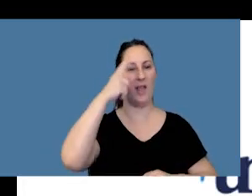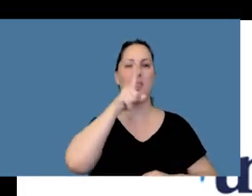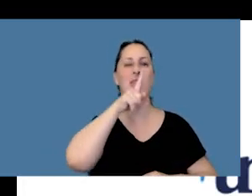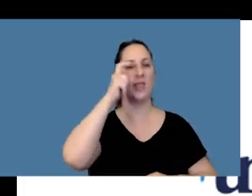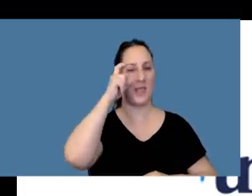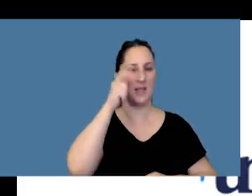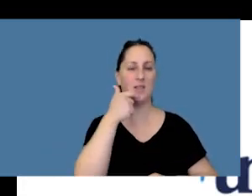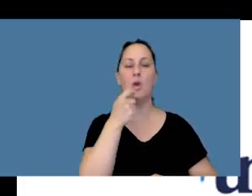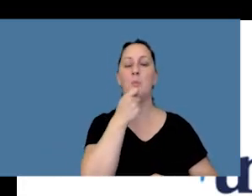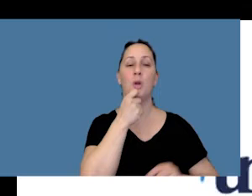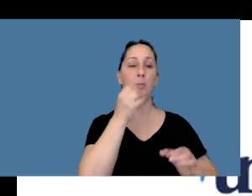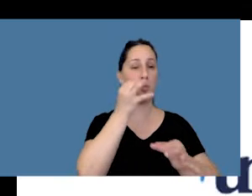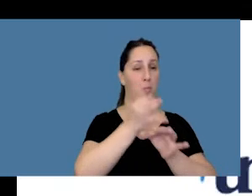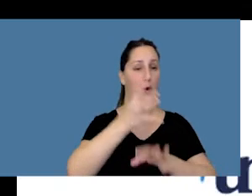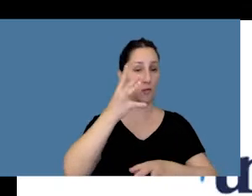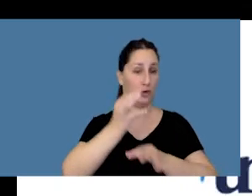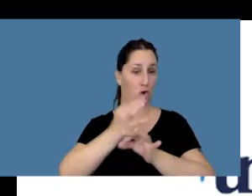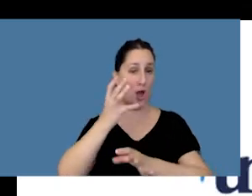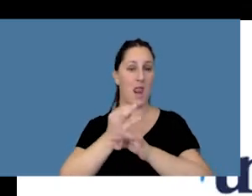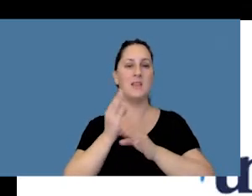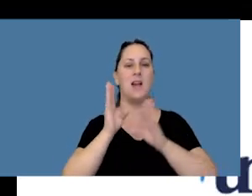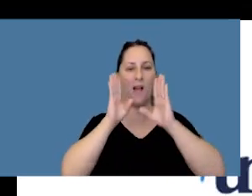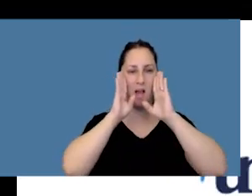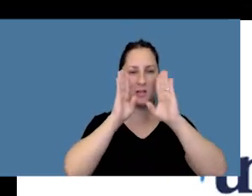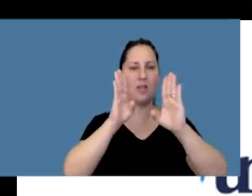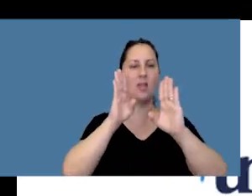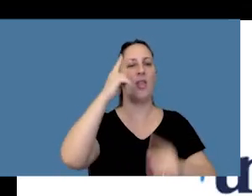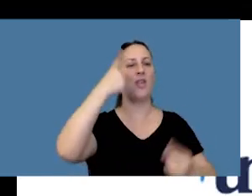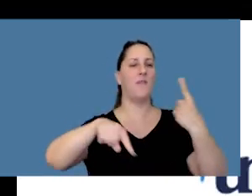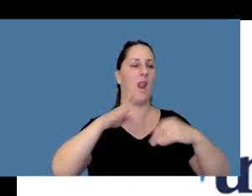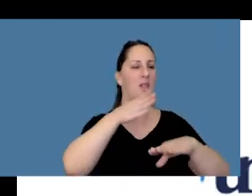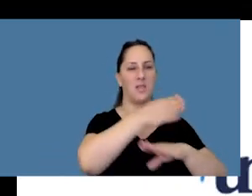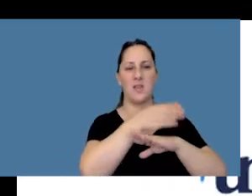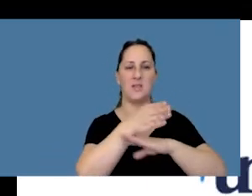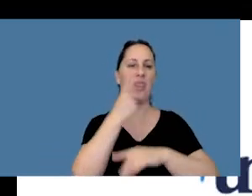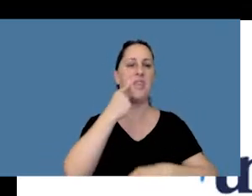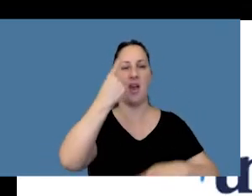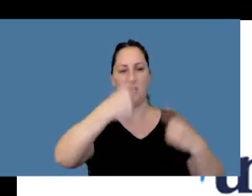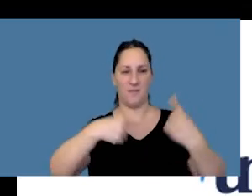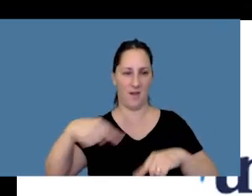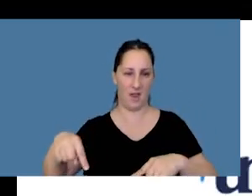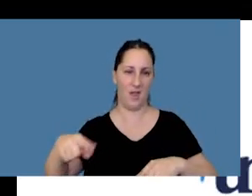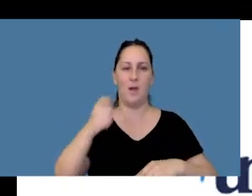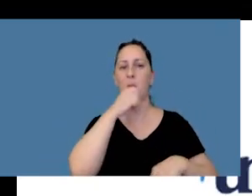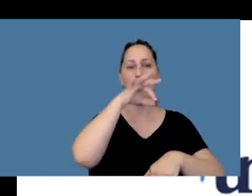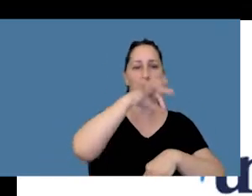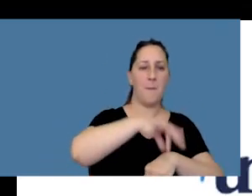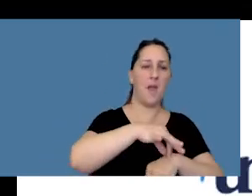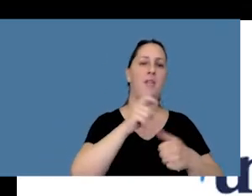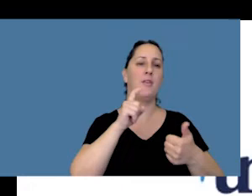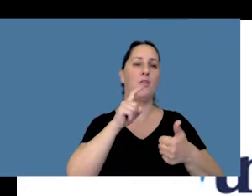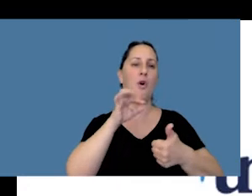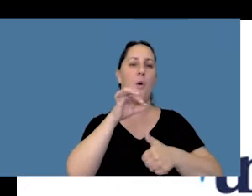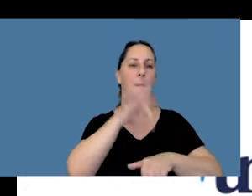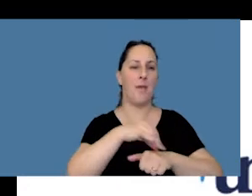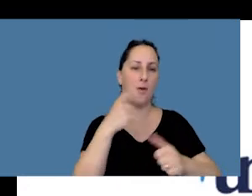de profesionales que atienden en distintos lugares, distintos días, caso de médicos, de odontólogos,